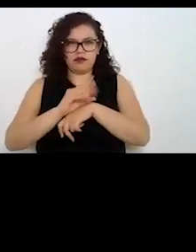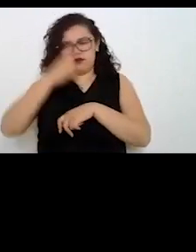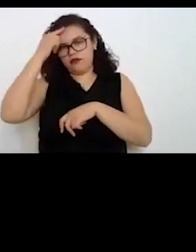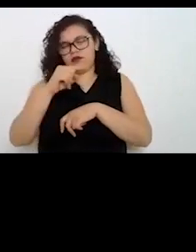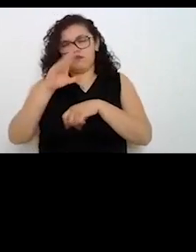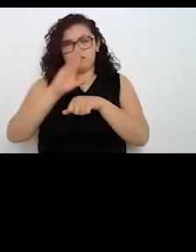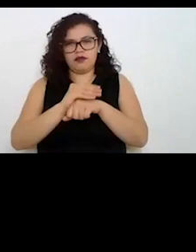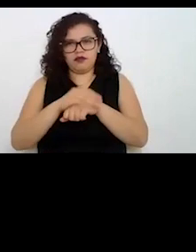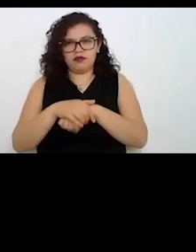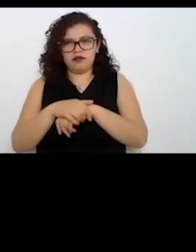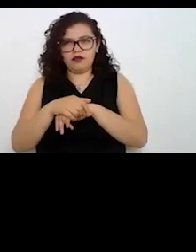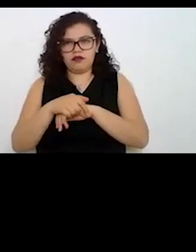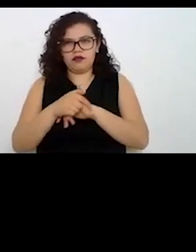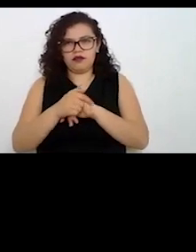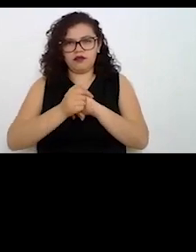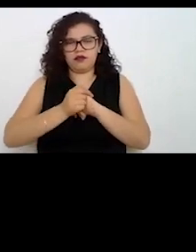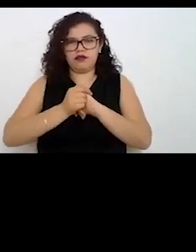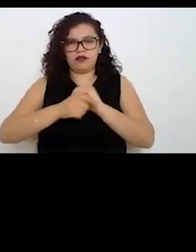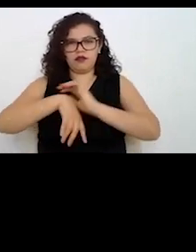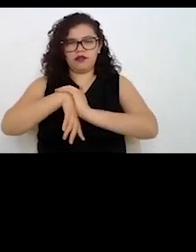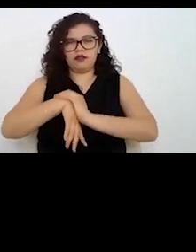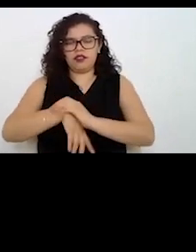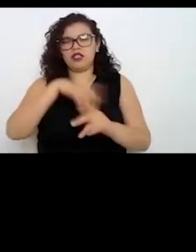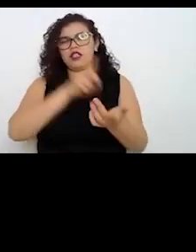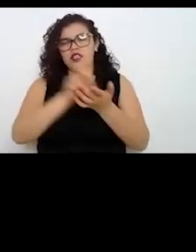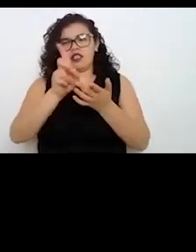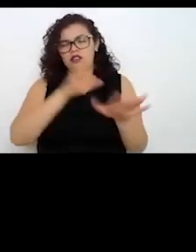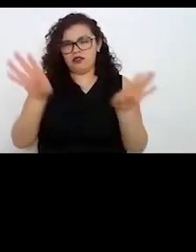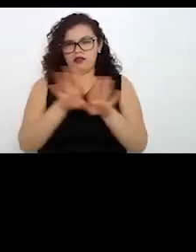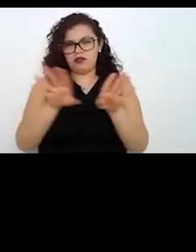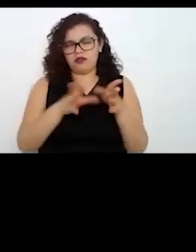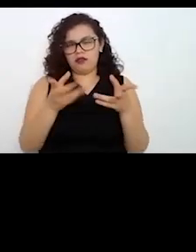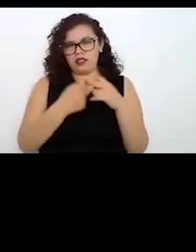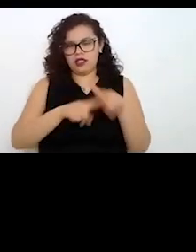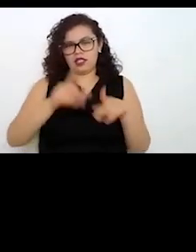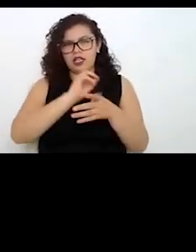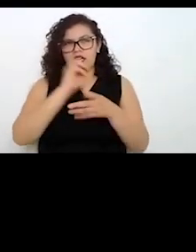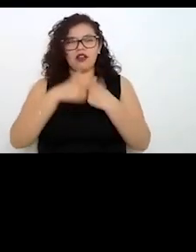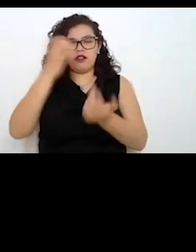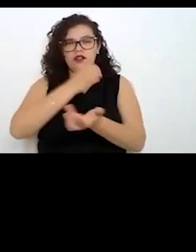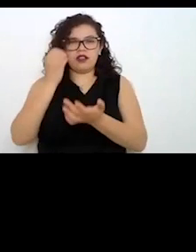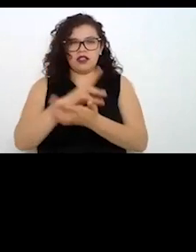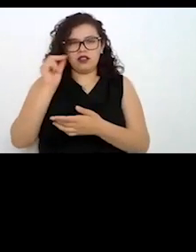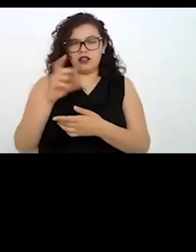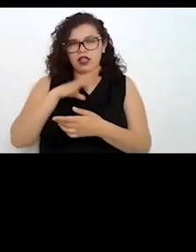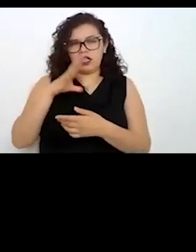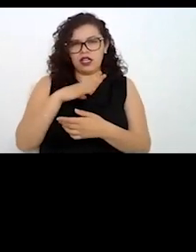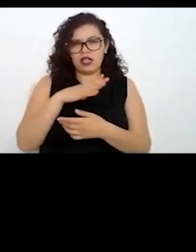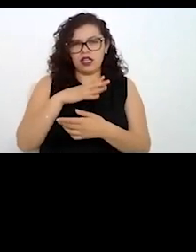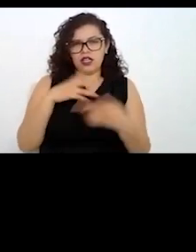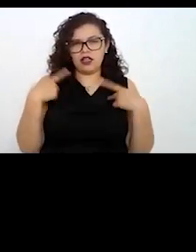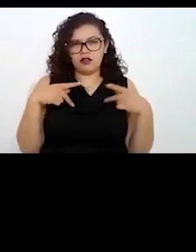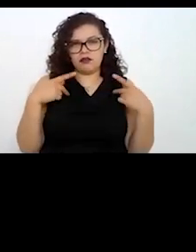permisos y determinarlo conforme vayan surgiendo. Pero como tal no hay una obligación de otorgar estos permisos a menos de que se trate ya de una persona que tiene a su